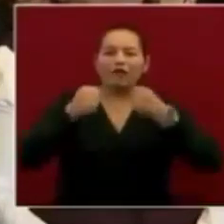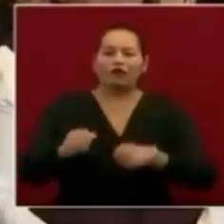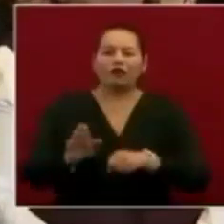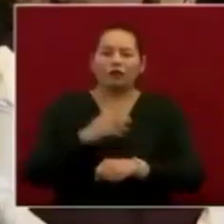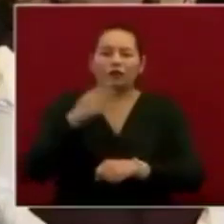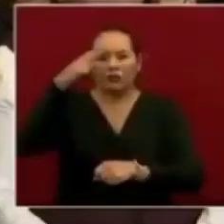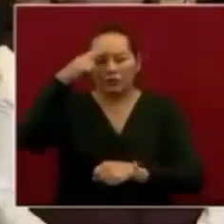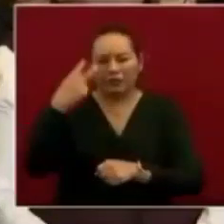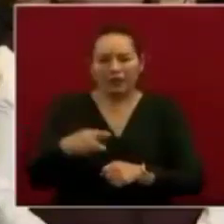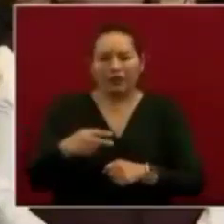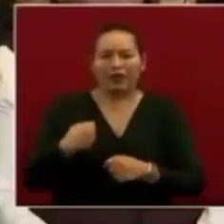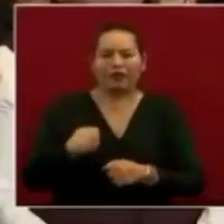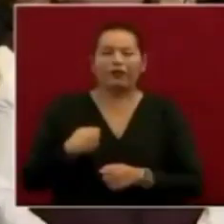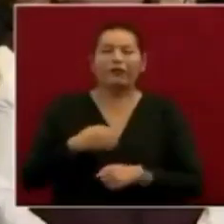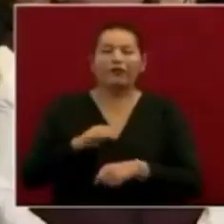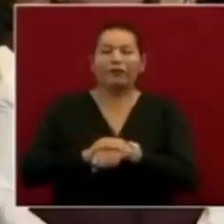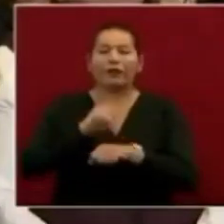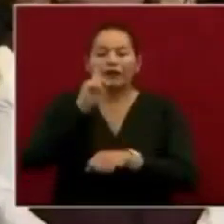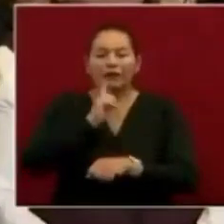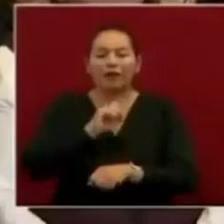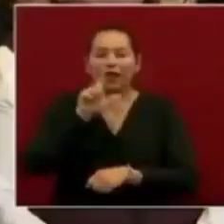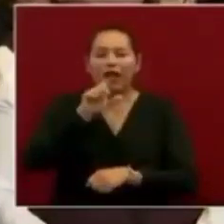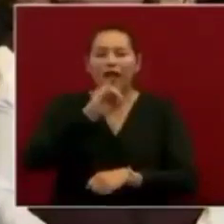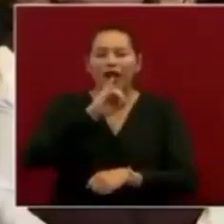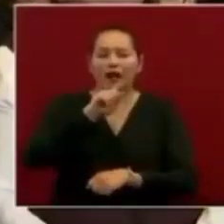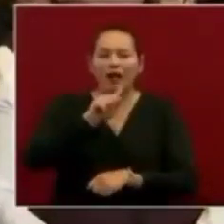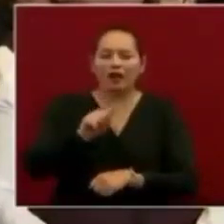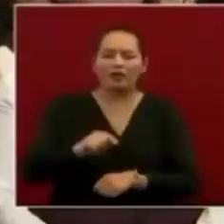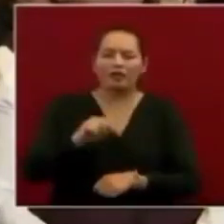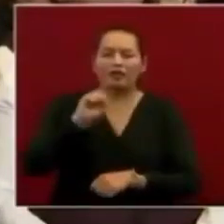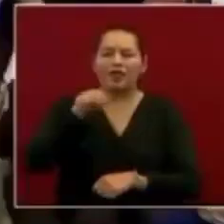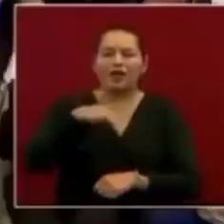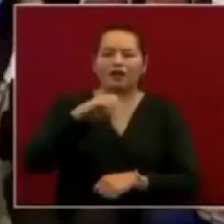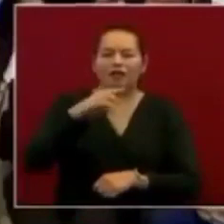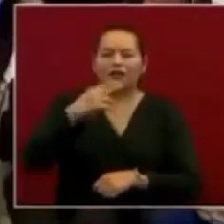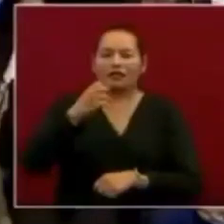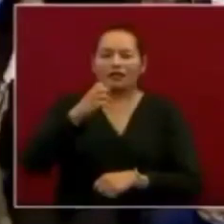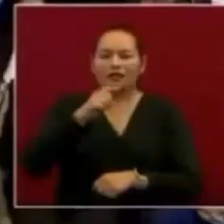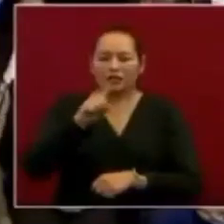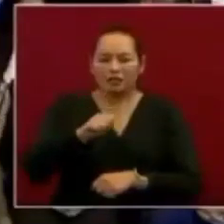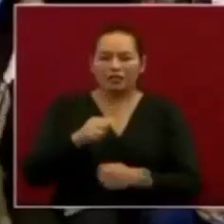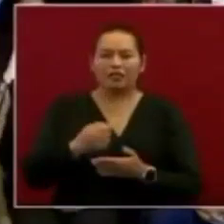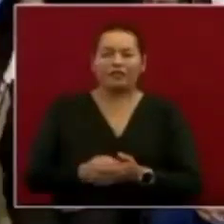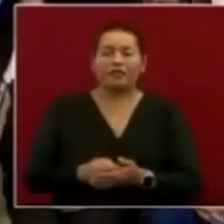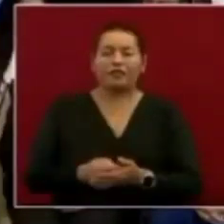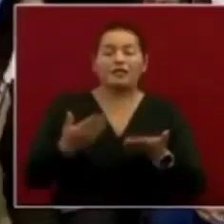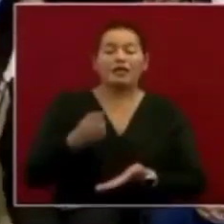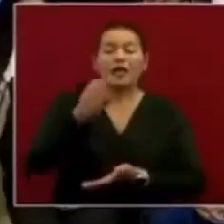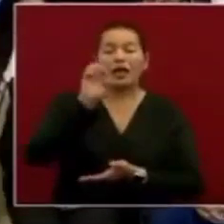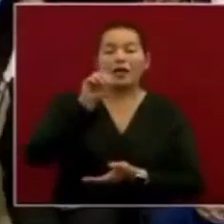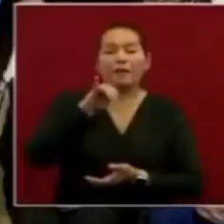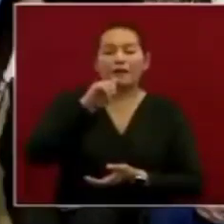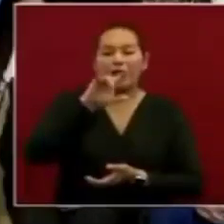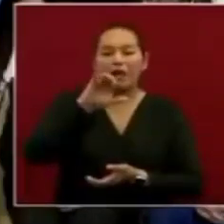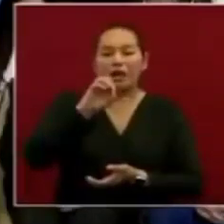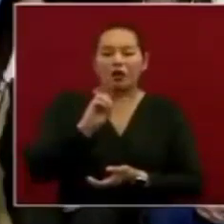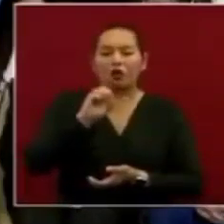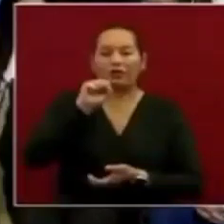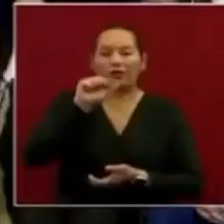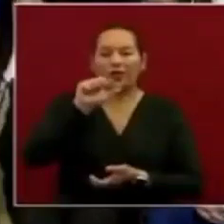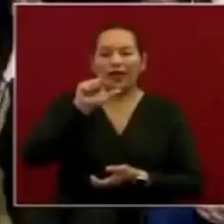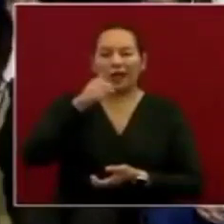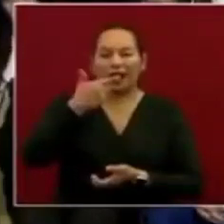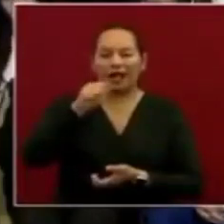Sánchez, y desde luego Ernesto, y de Emilio Salgado